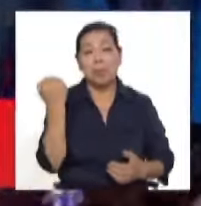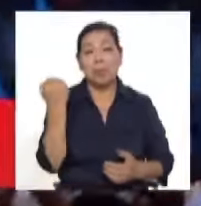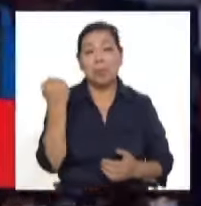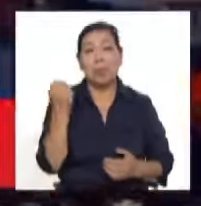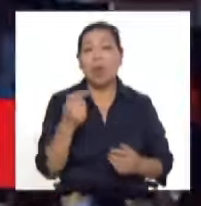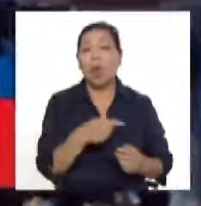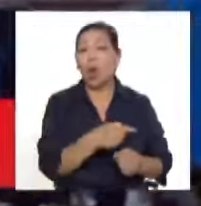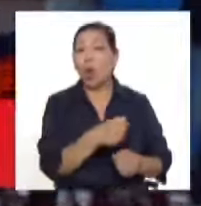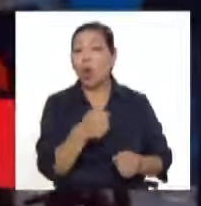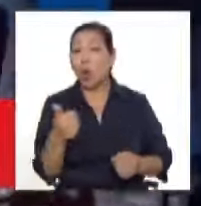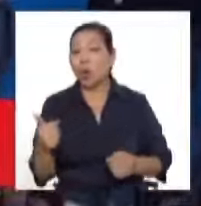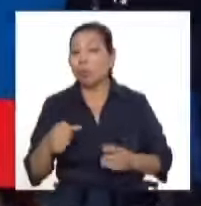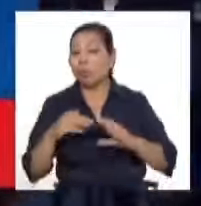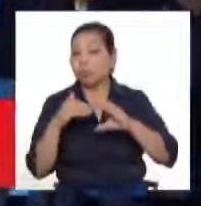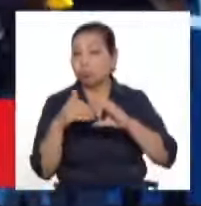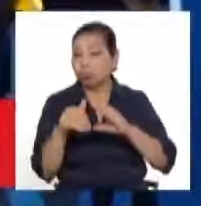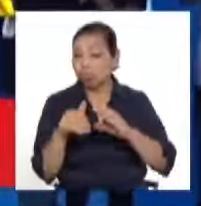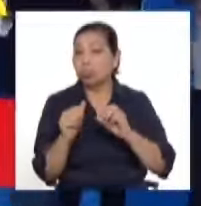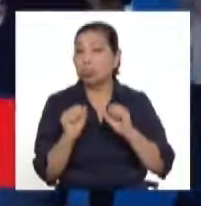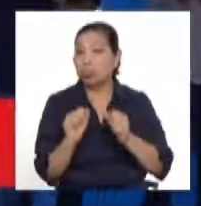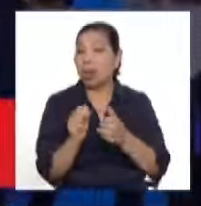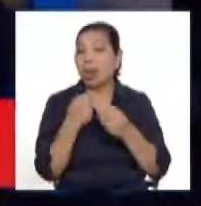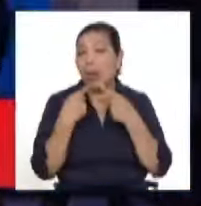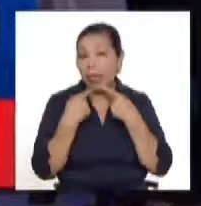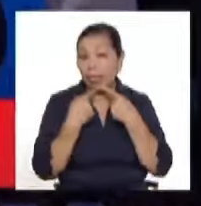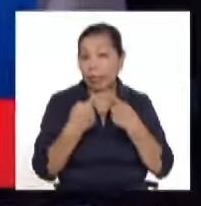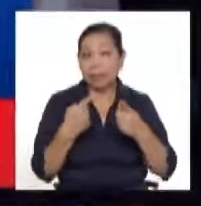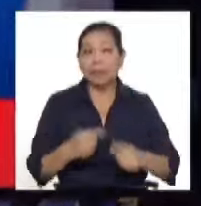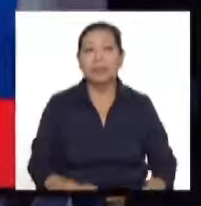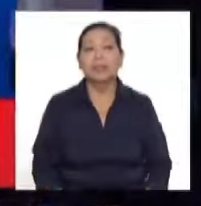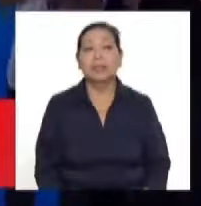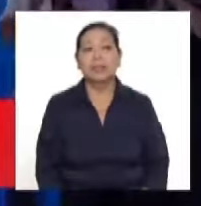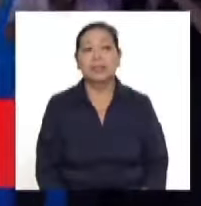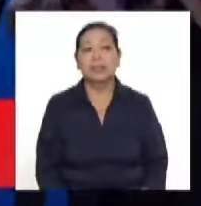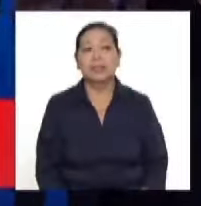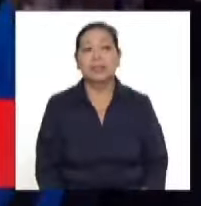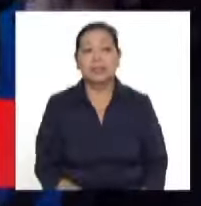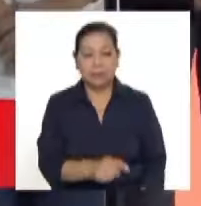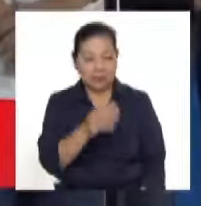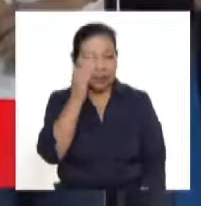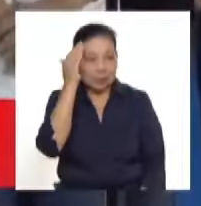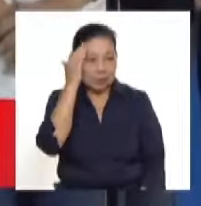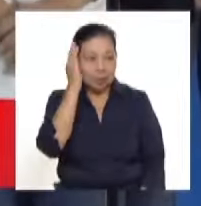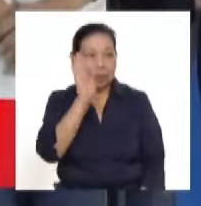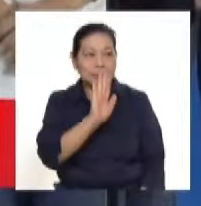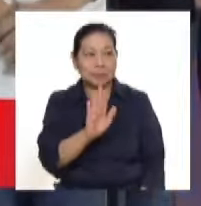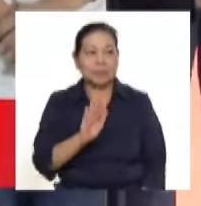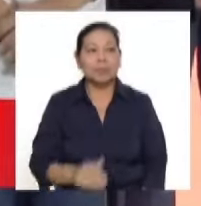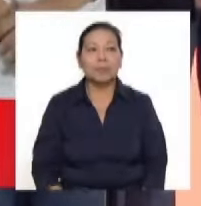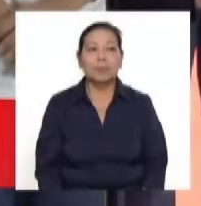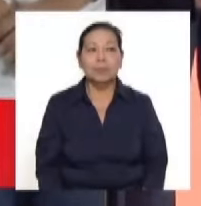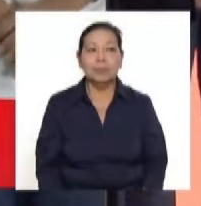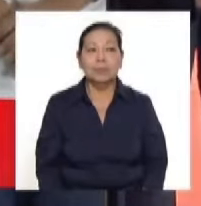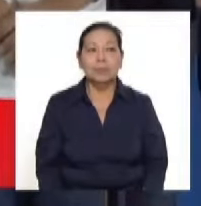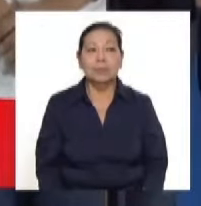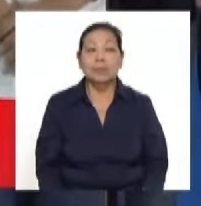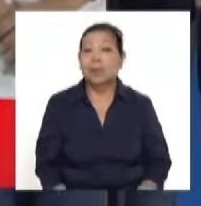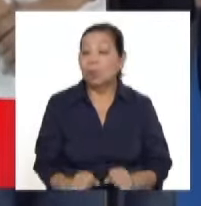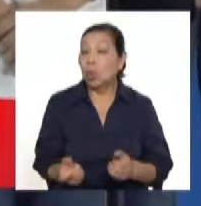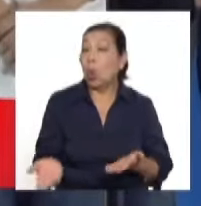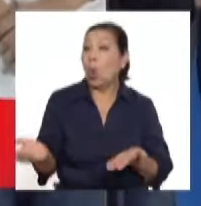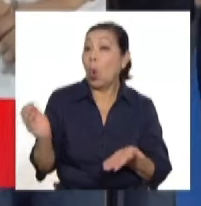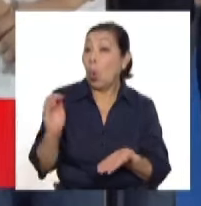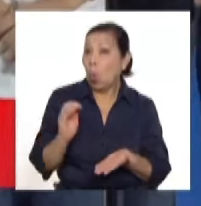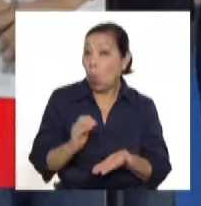de oposición le envió un contundente mensaje. Pero sepa usted también que si